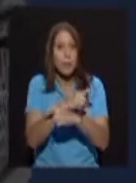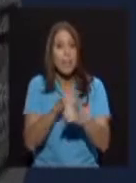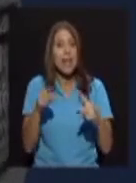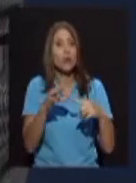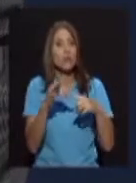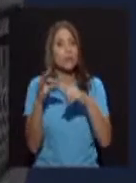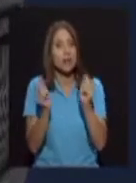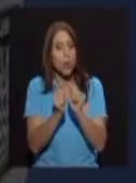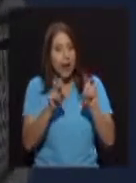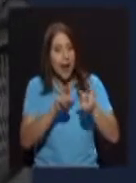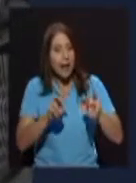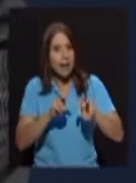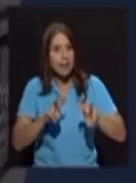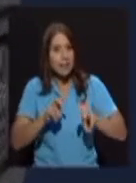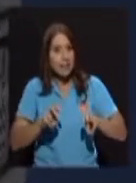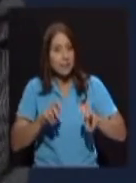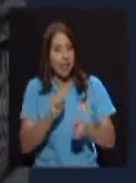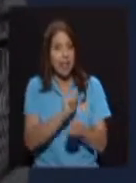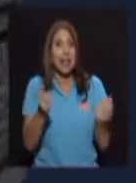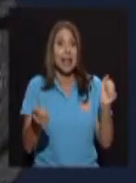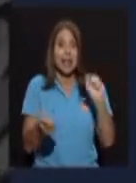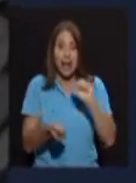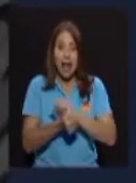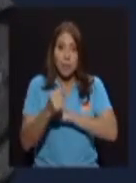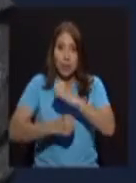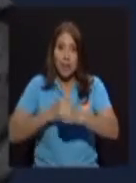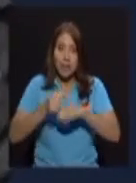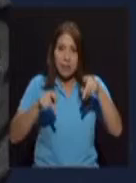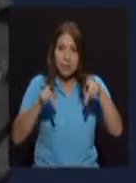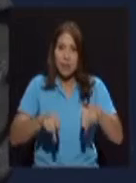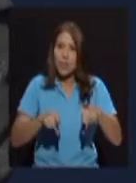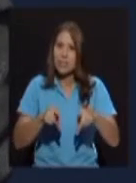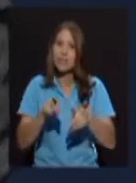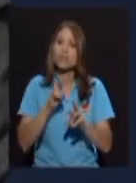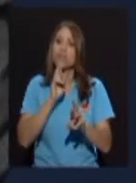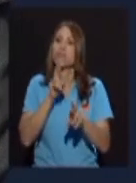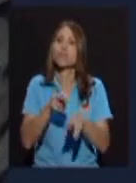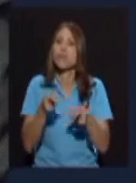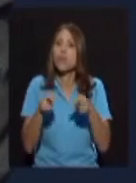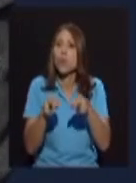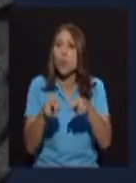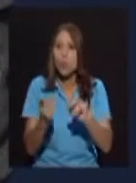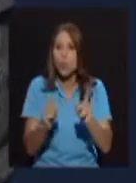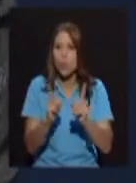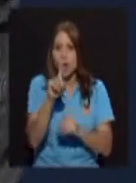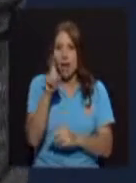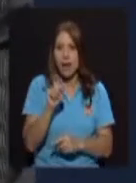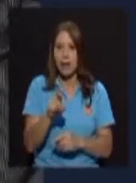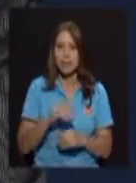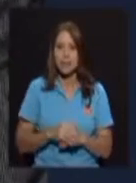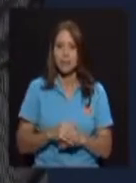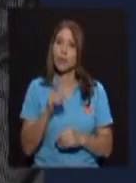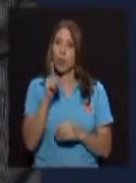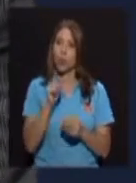de cuáles son las implicaciones del cambio demográfico que existen en el país. Y en esto, uno de